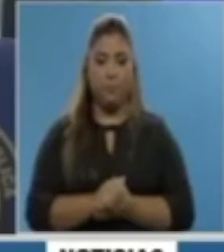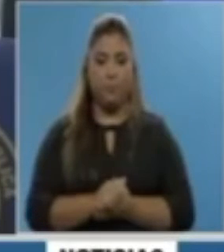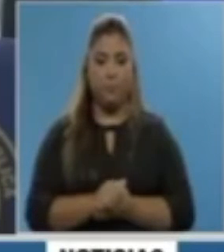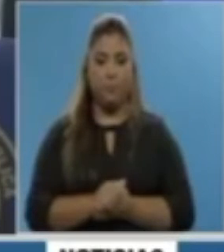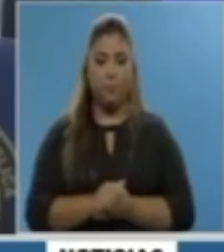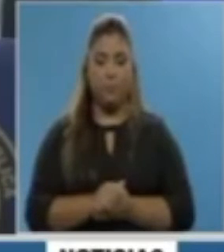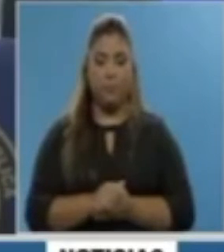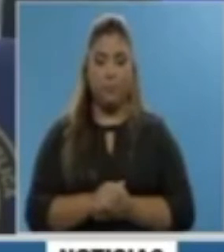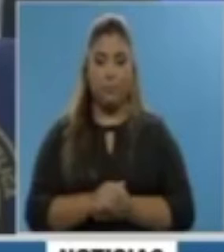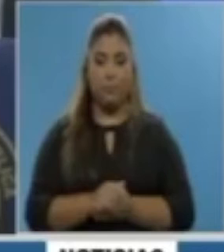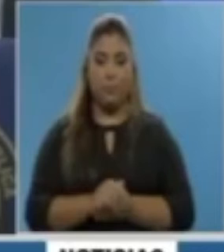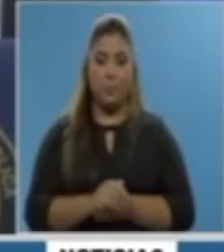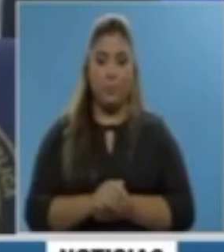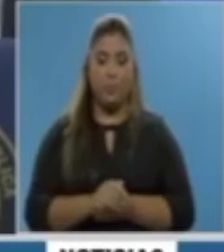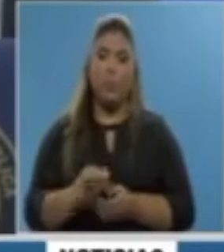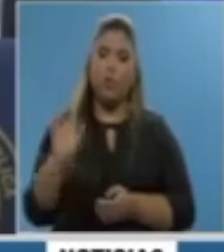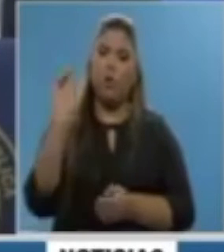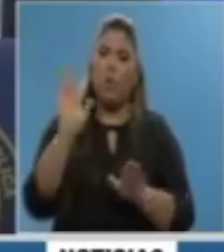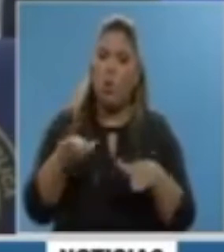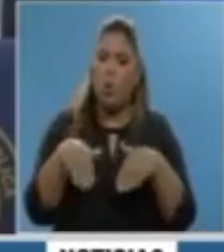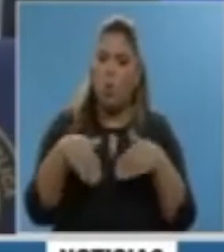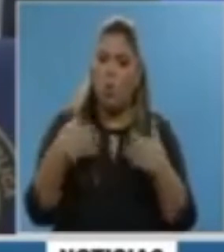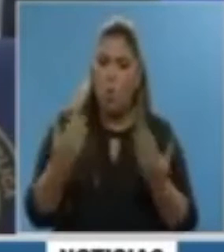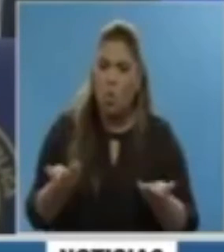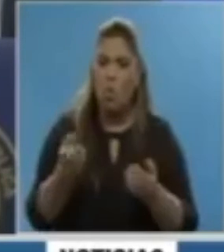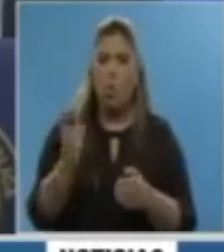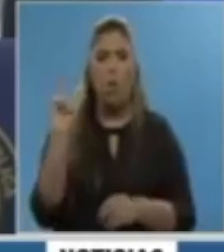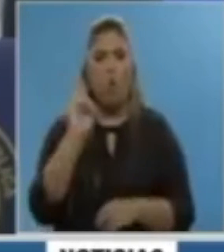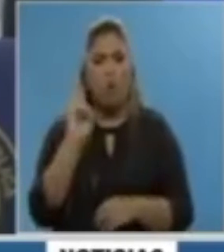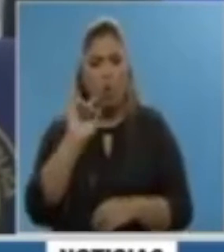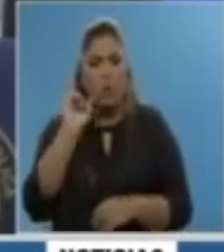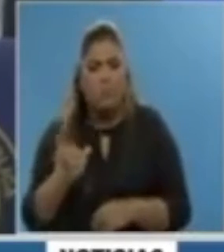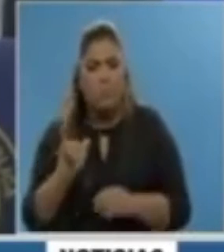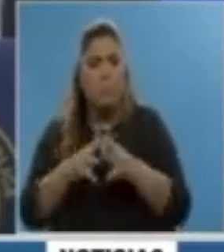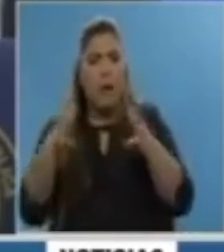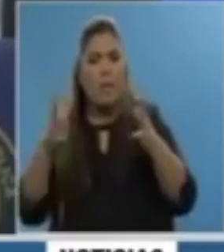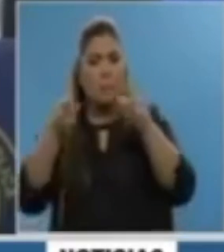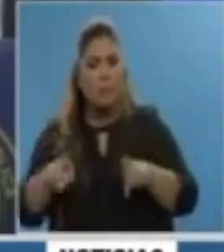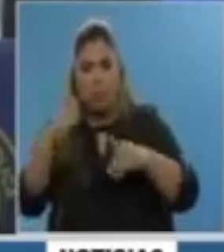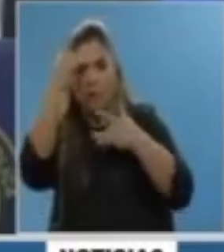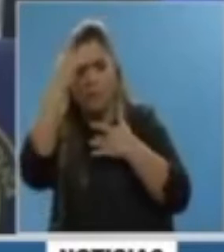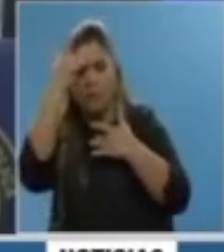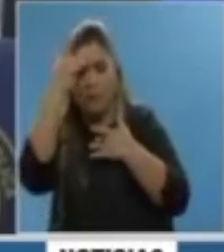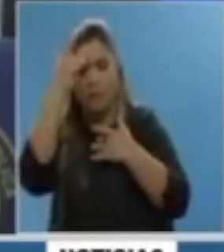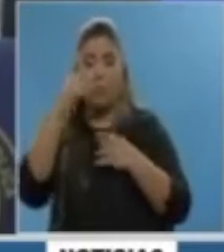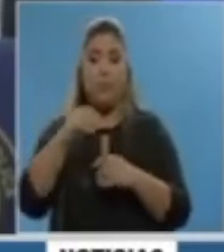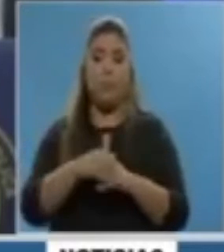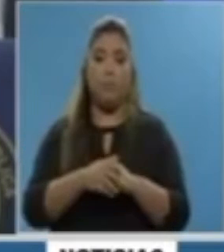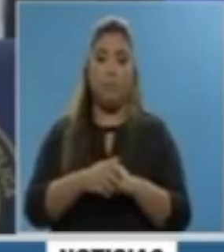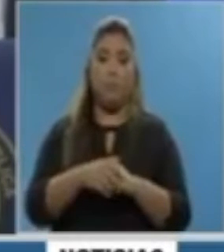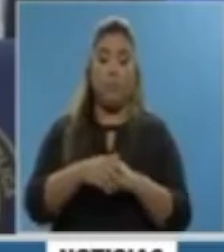tengamos, y es donde se vienen presentando el mayor número de casos. Esta es la información de